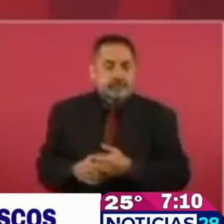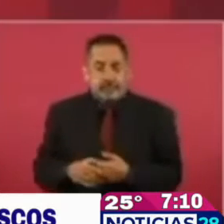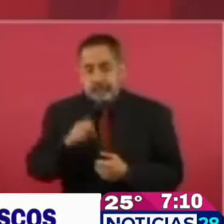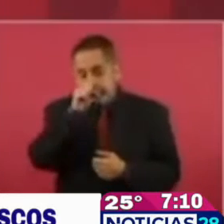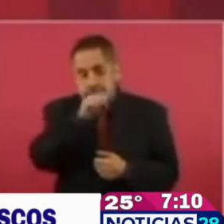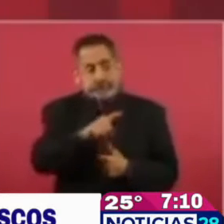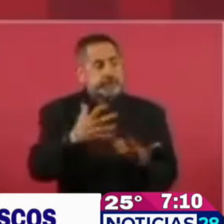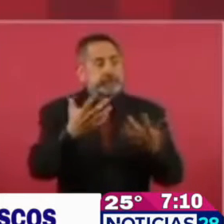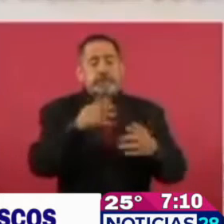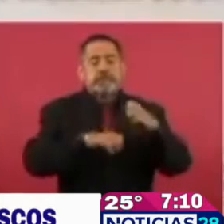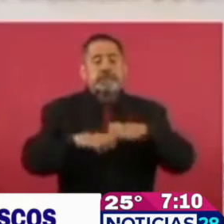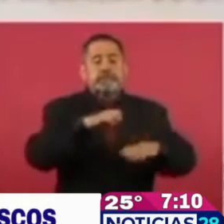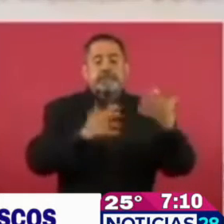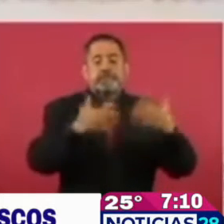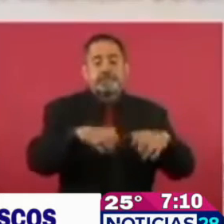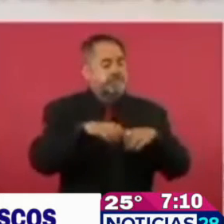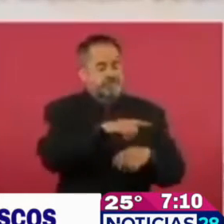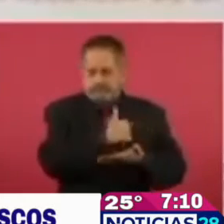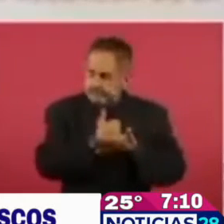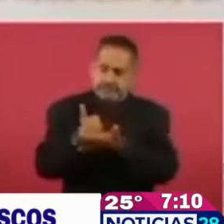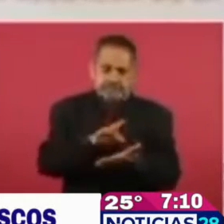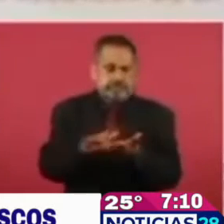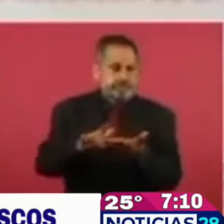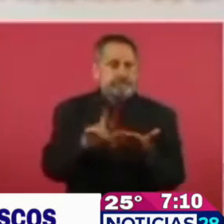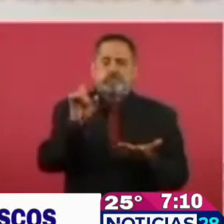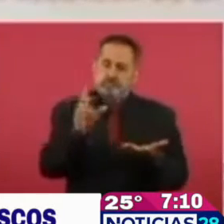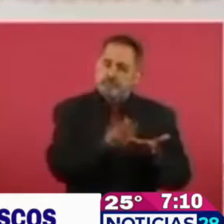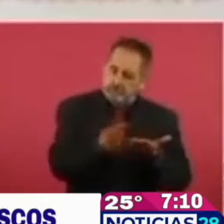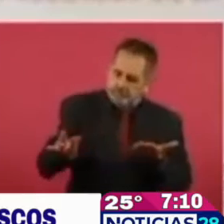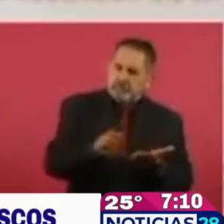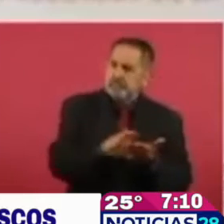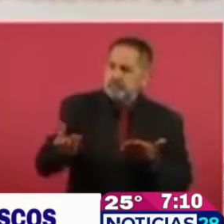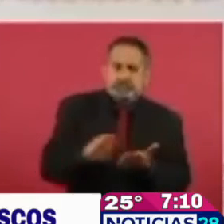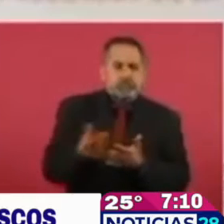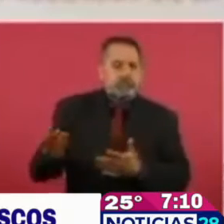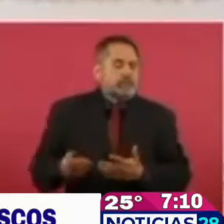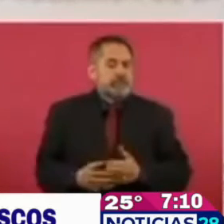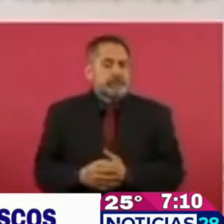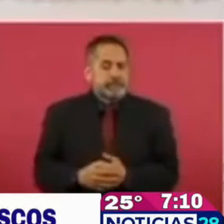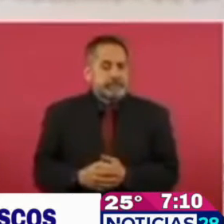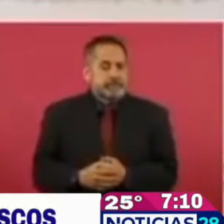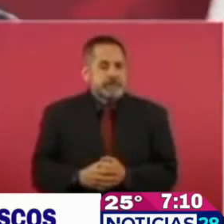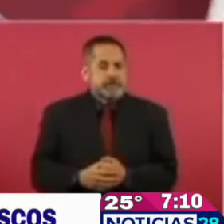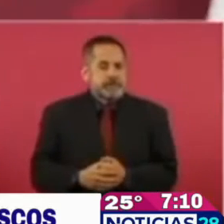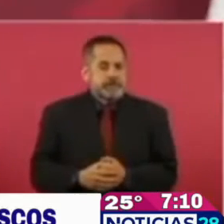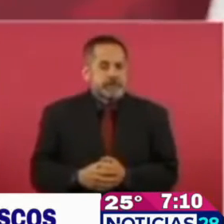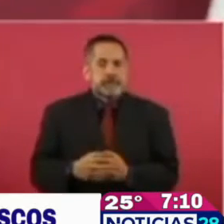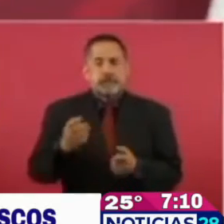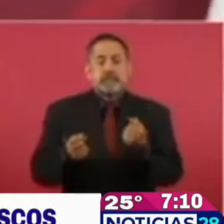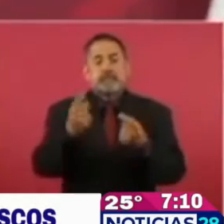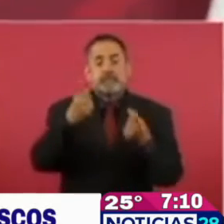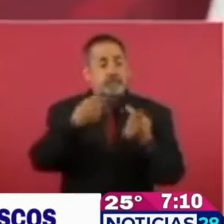conferencia de prensa, López Obrador indicó que sí existen empresas que han aportado agua de sus concesiones, incluyendo a algunas de este ramo.